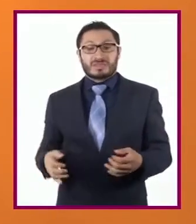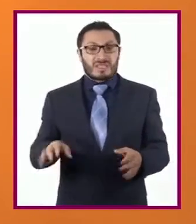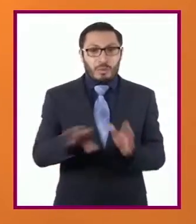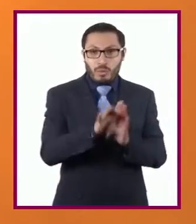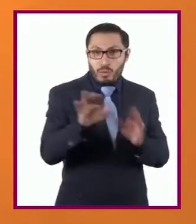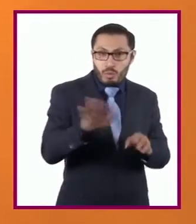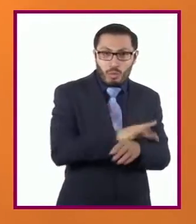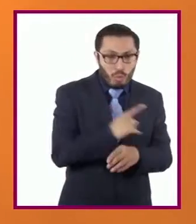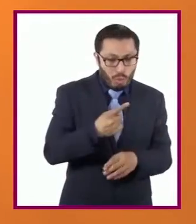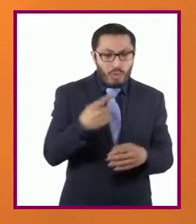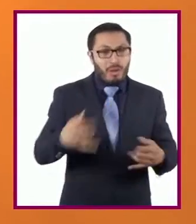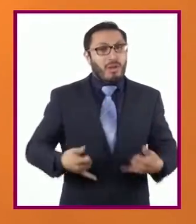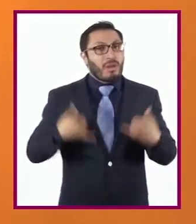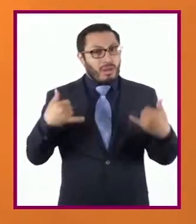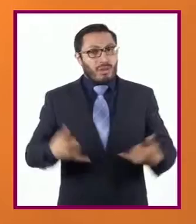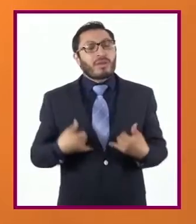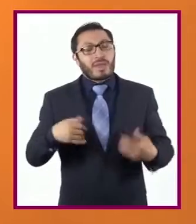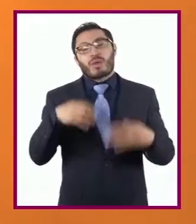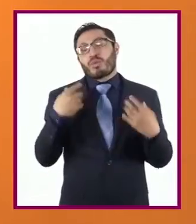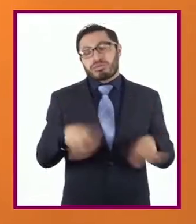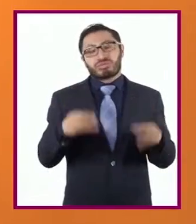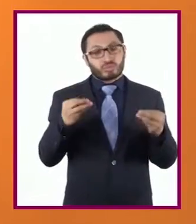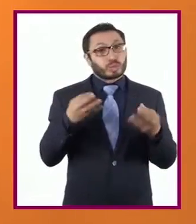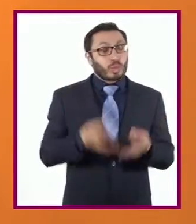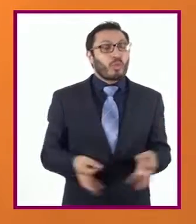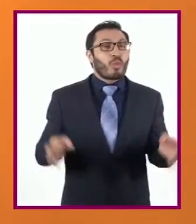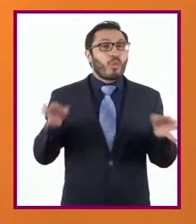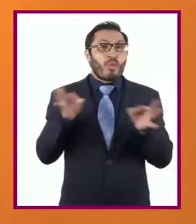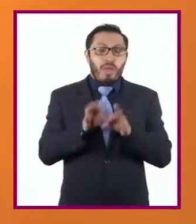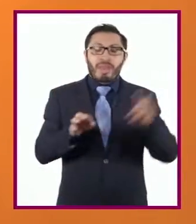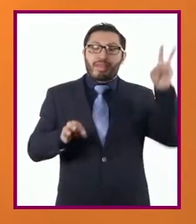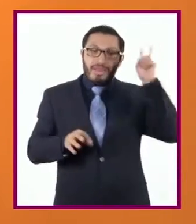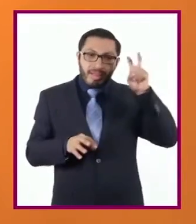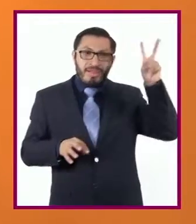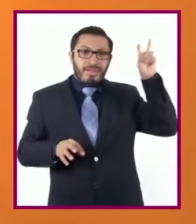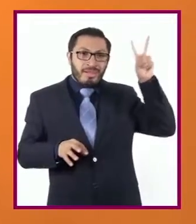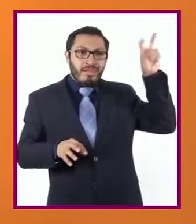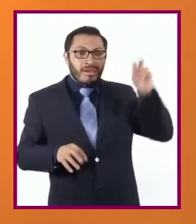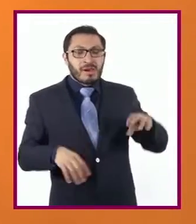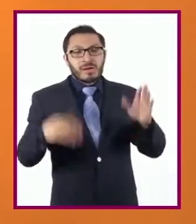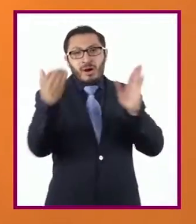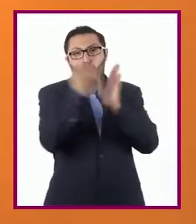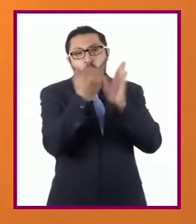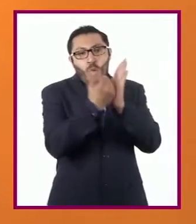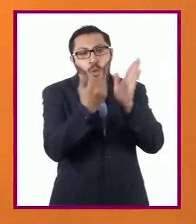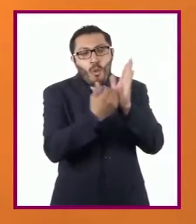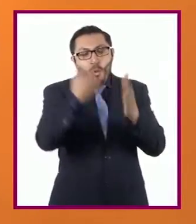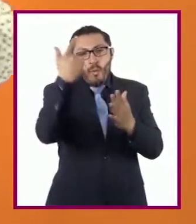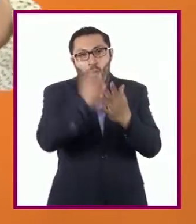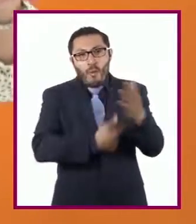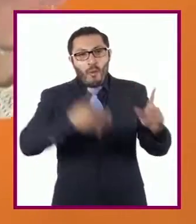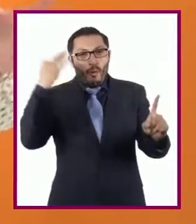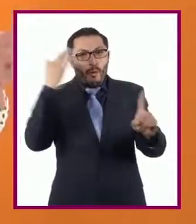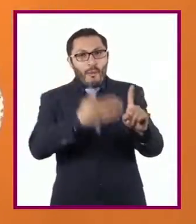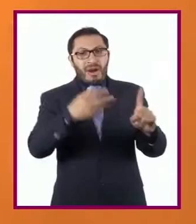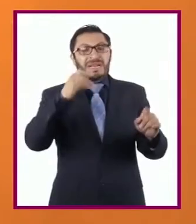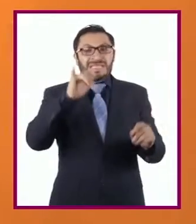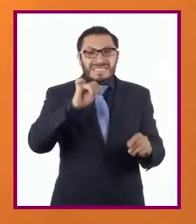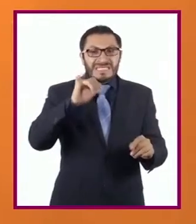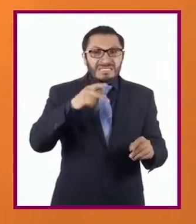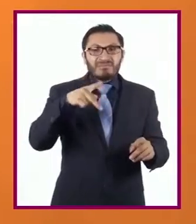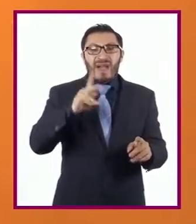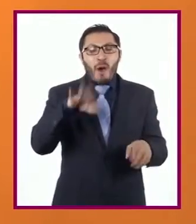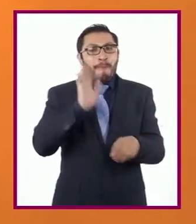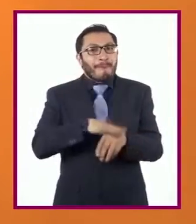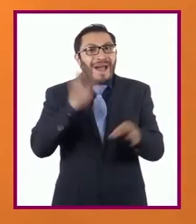importante sí soñar. Es tan importante tener aspiraciones, sean o no realistas para la familia y para